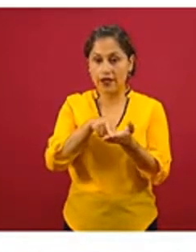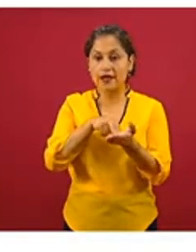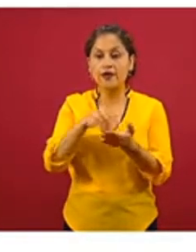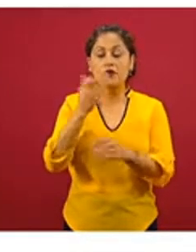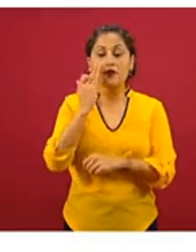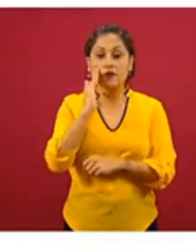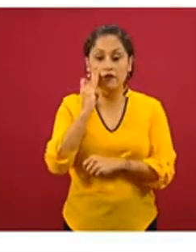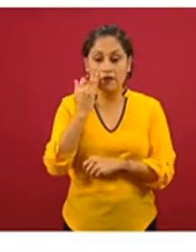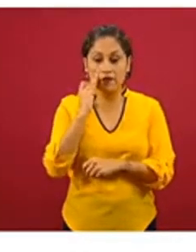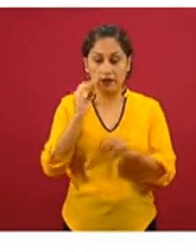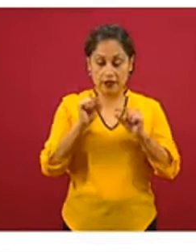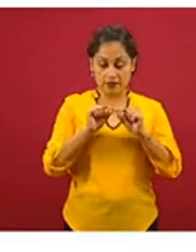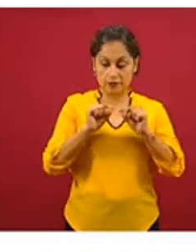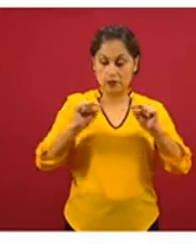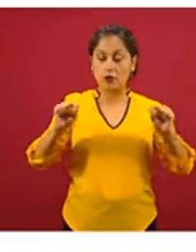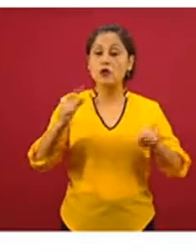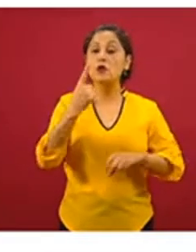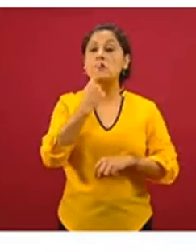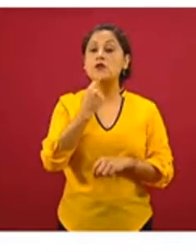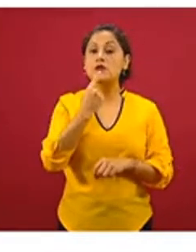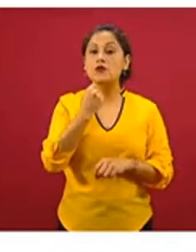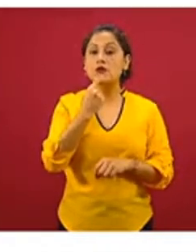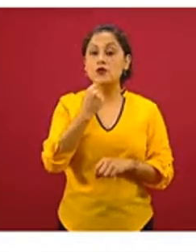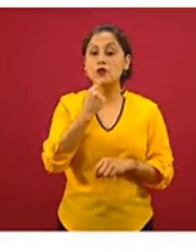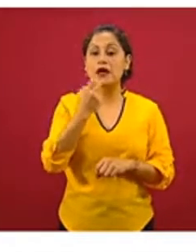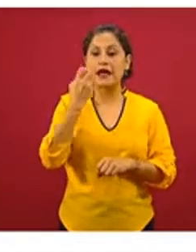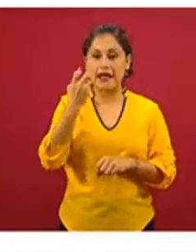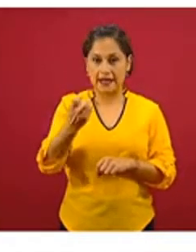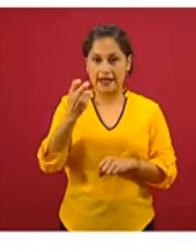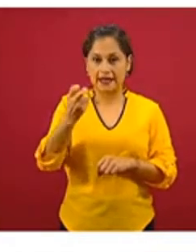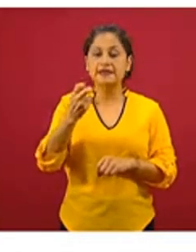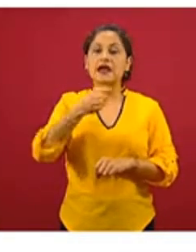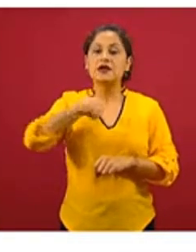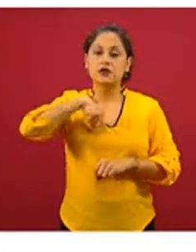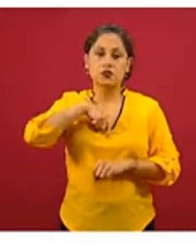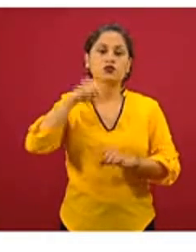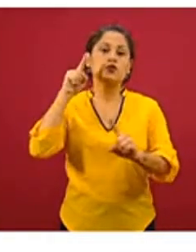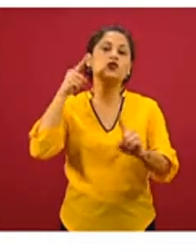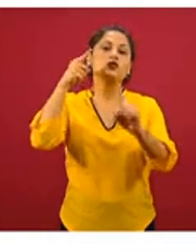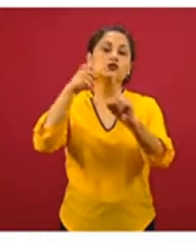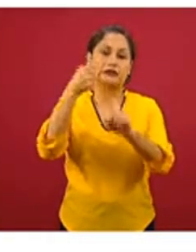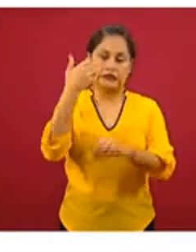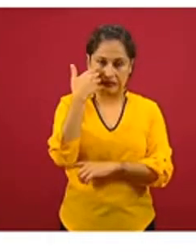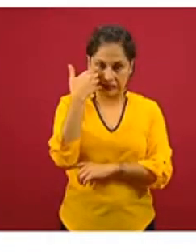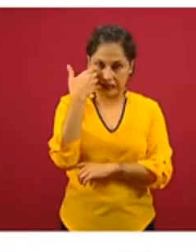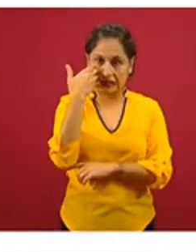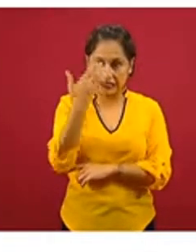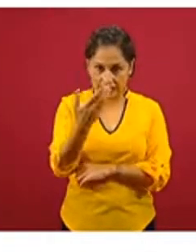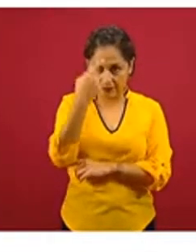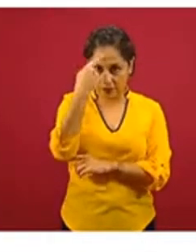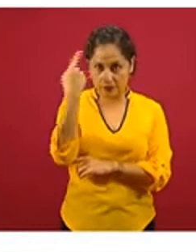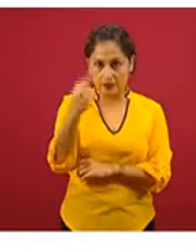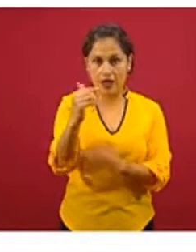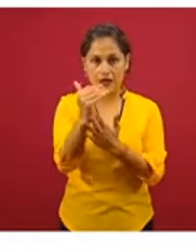constante, es lo que hemos establecido como la meta mínima de disminución de movilidad, que es de